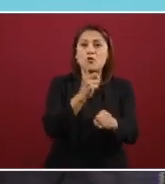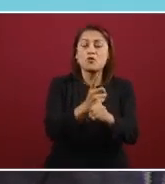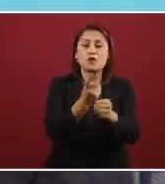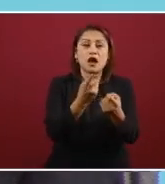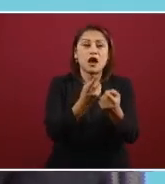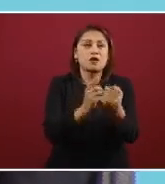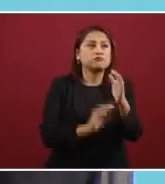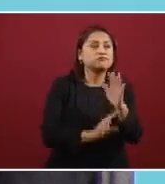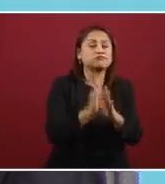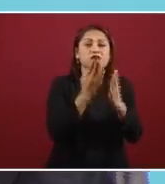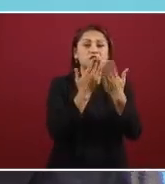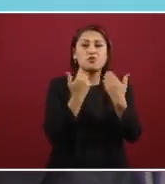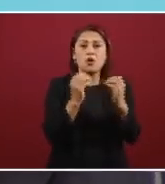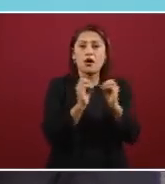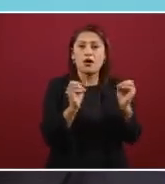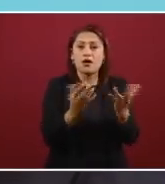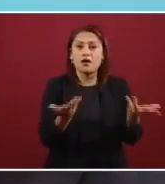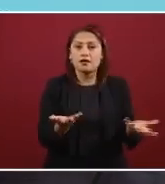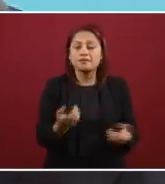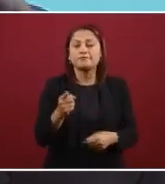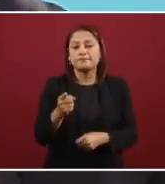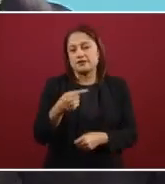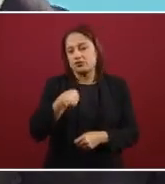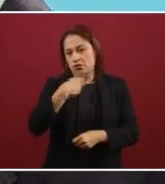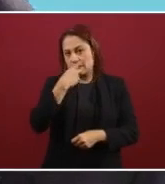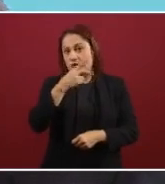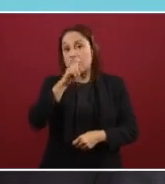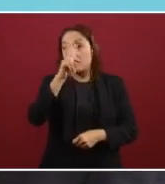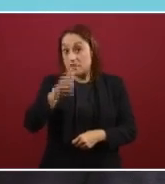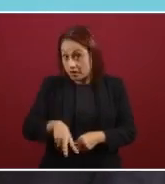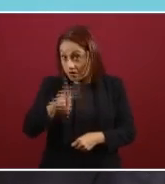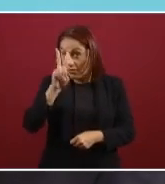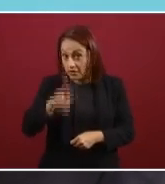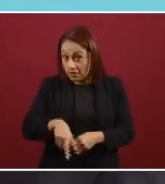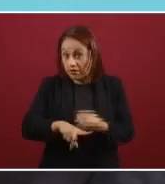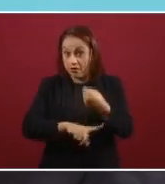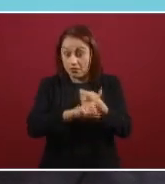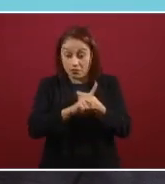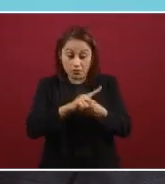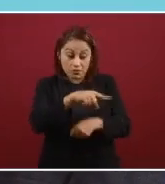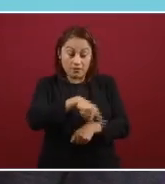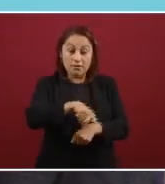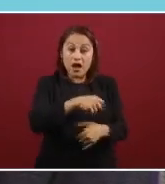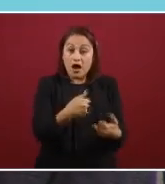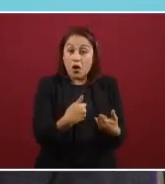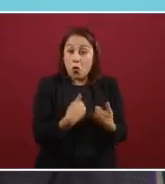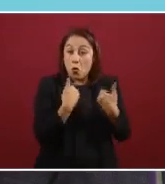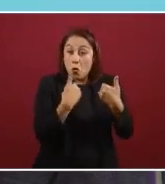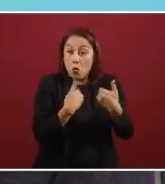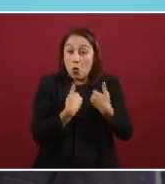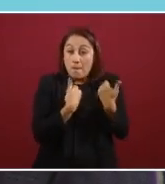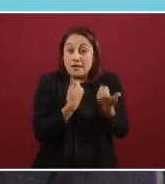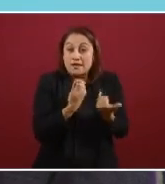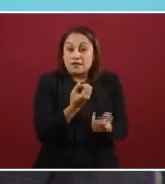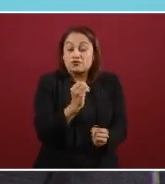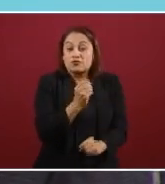el tema de muy tempranamente porque los problemas, y eso lo verán de manera muy patente en algunos de